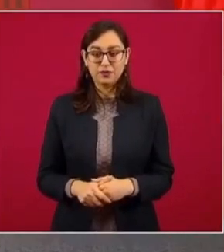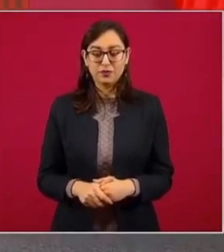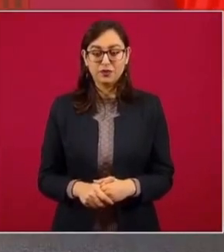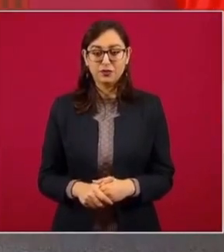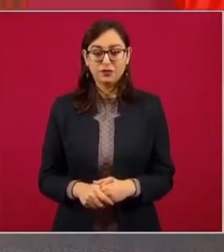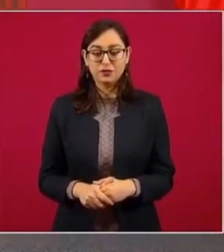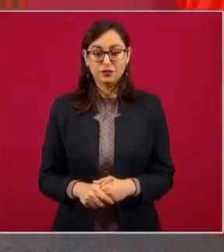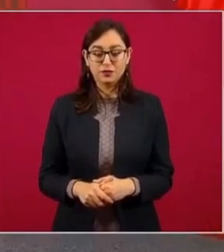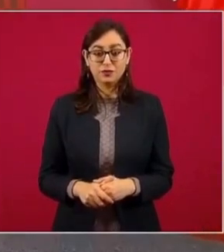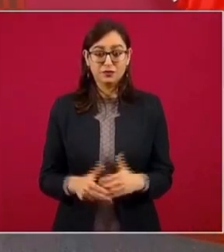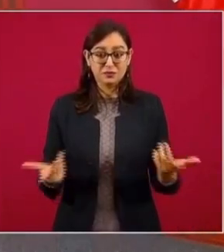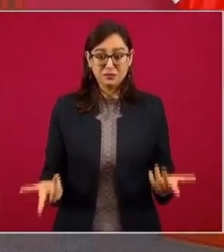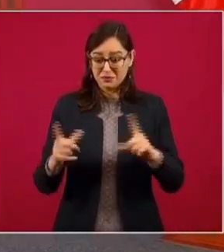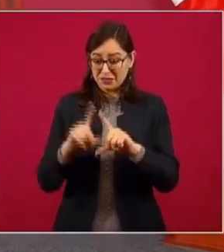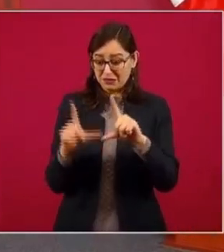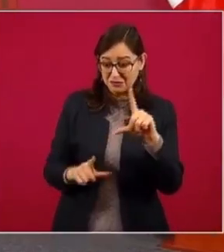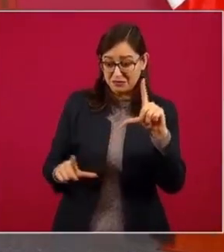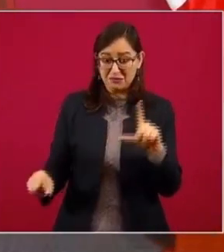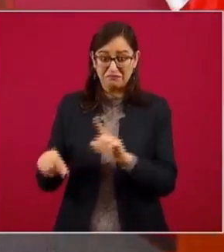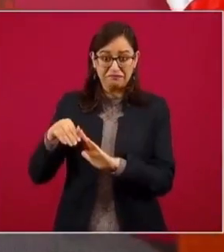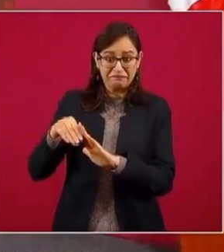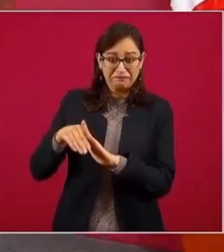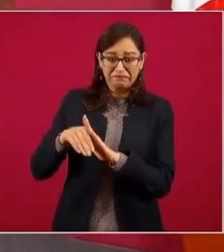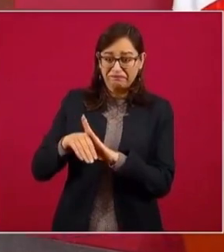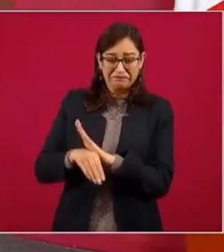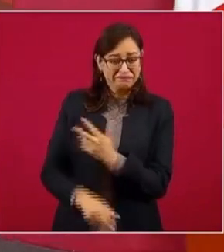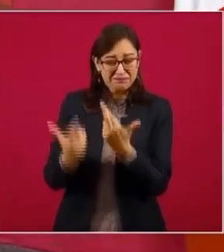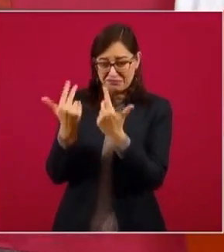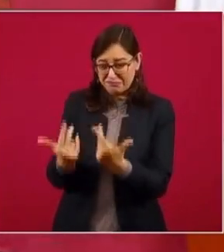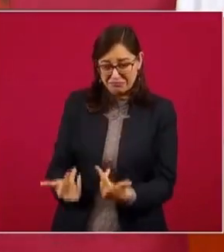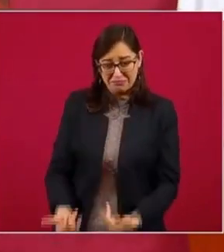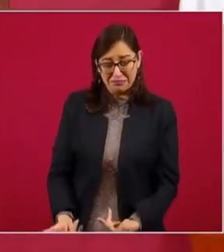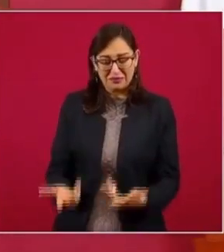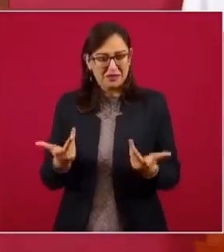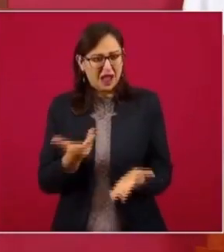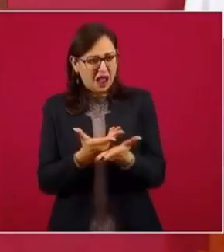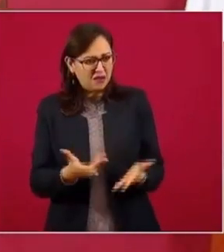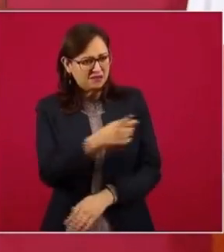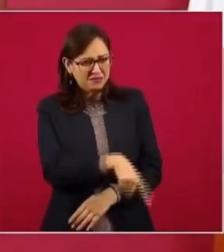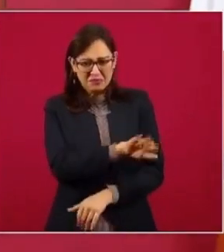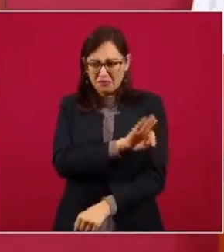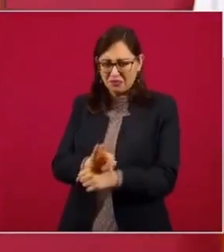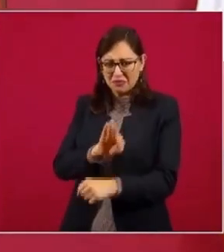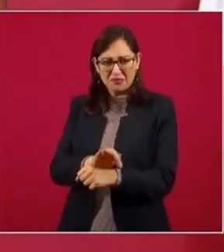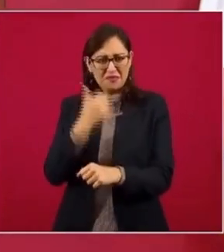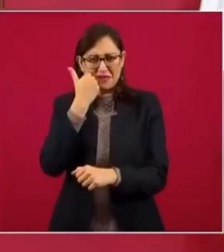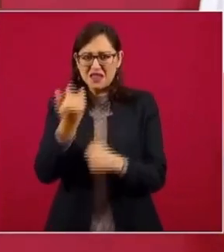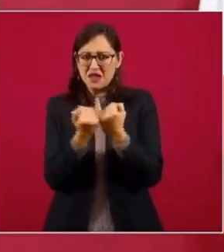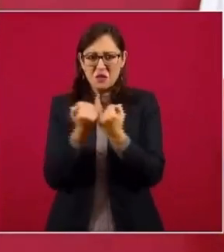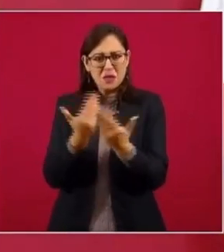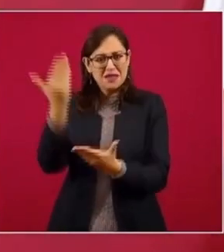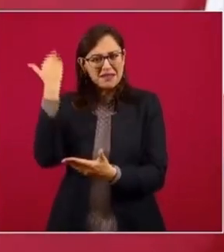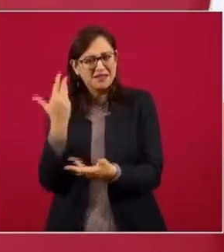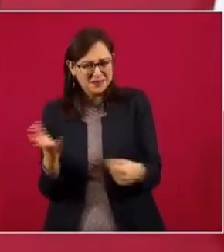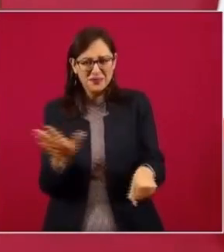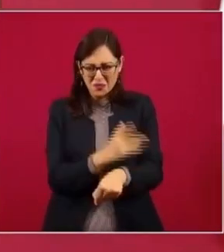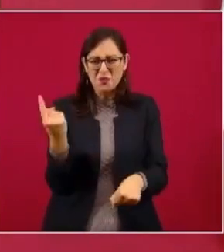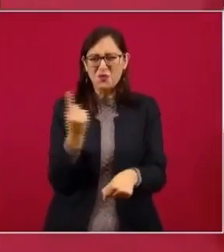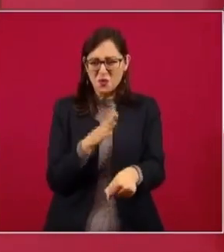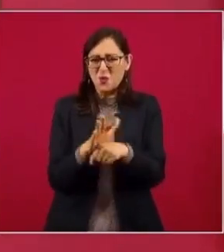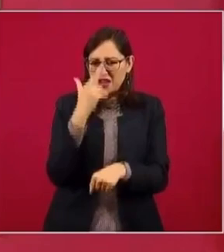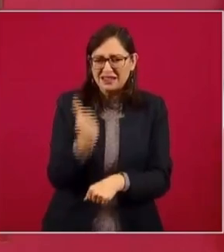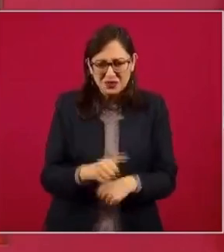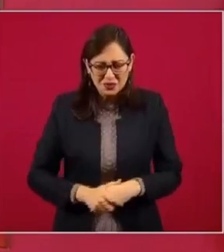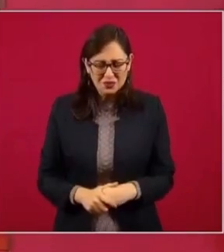si llevó al país a la decadencia, ¿por qué defenderlo? Solo habrían